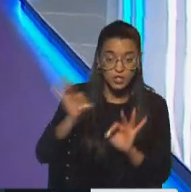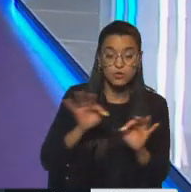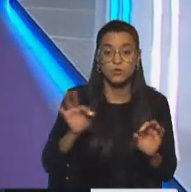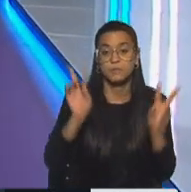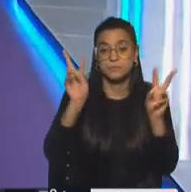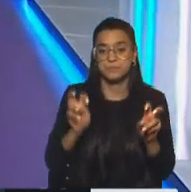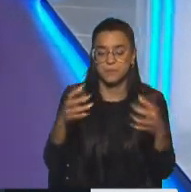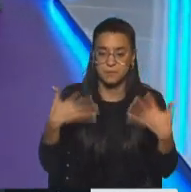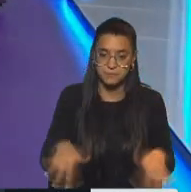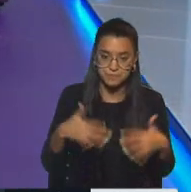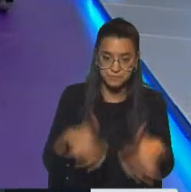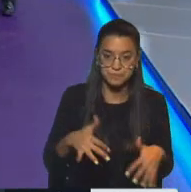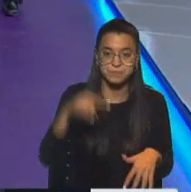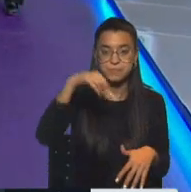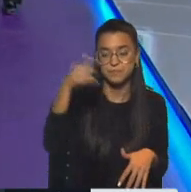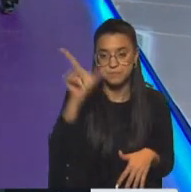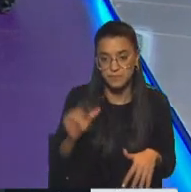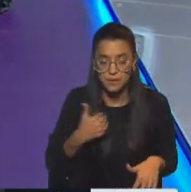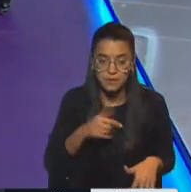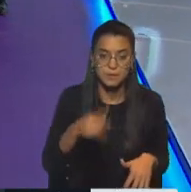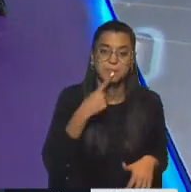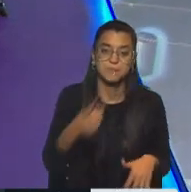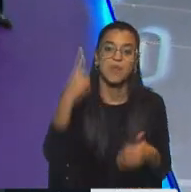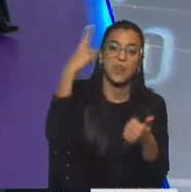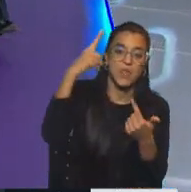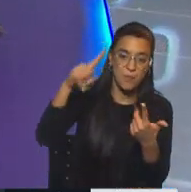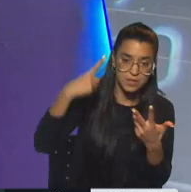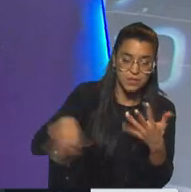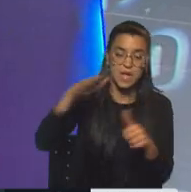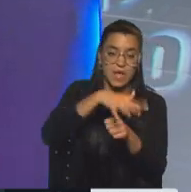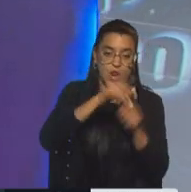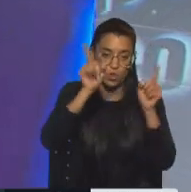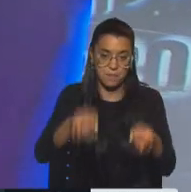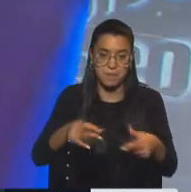área muy sensible en la República Argentina como es diversidad y género.